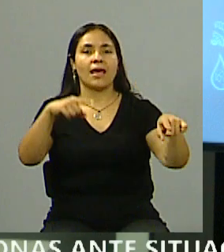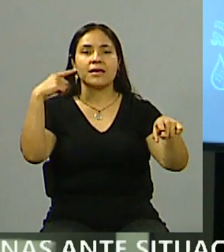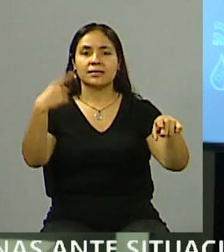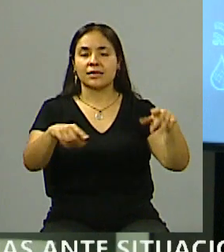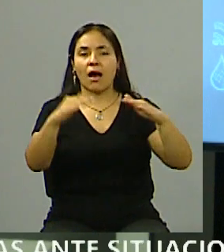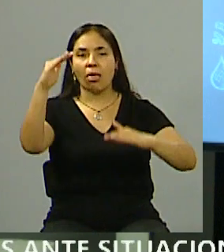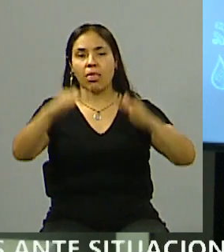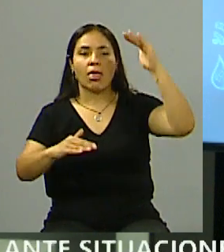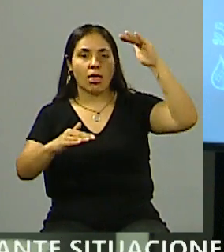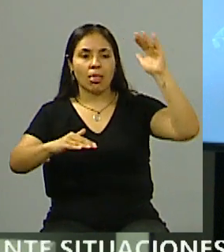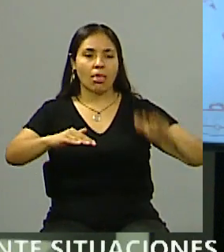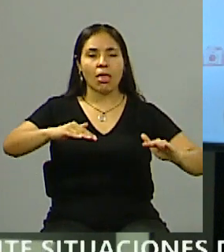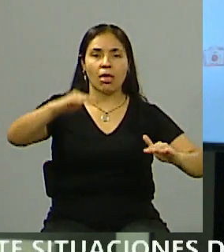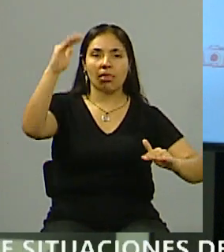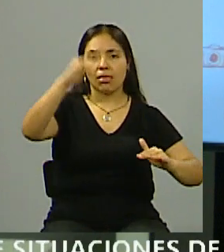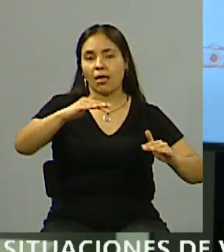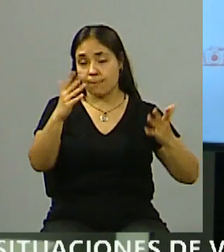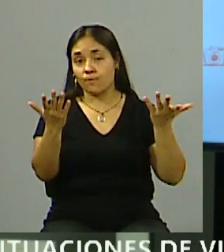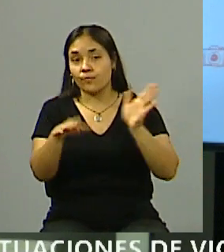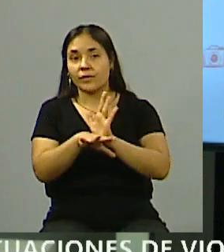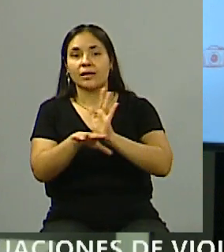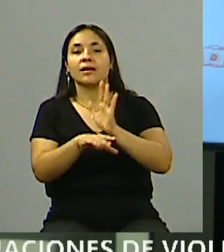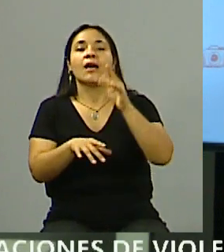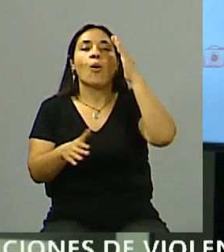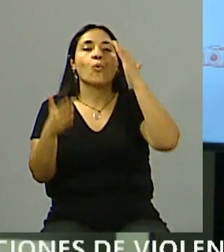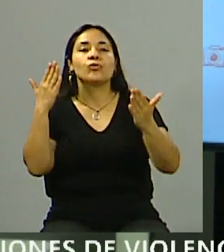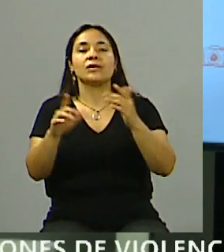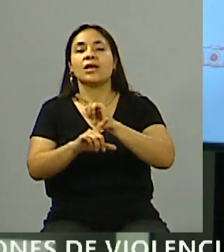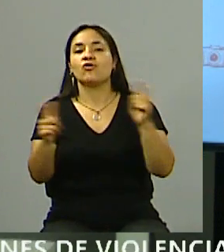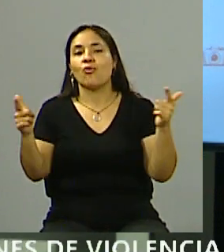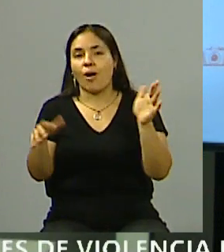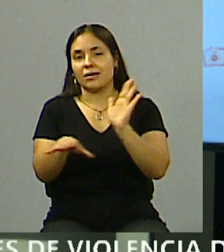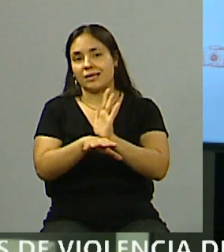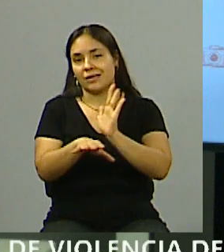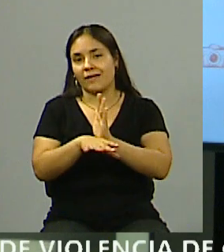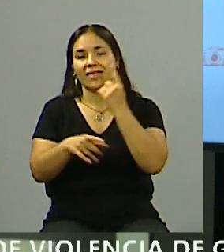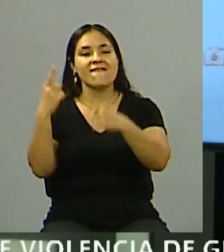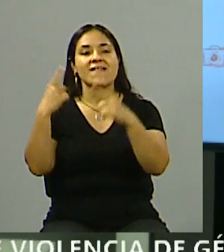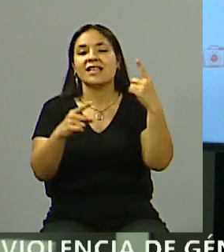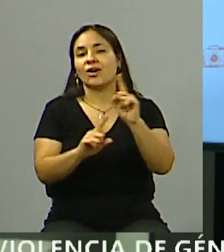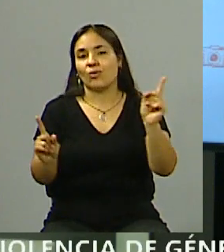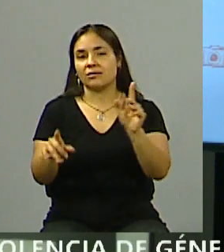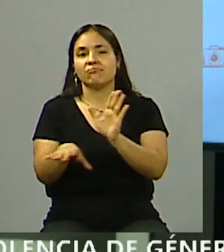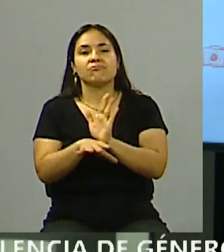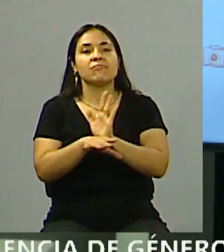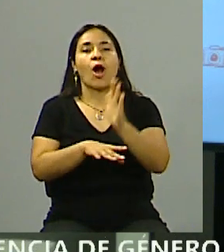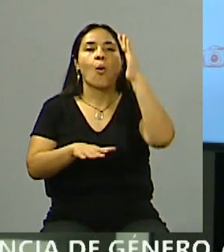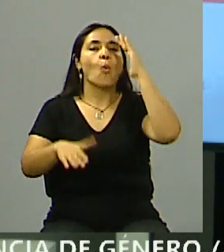que decimos no son diferencias, sino que son injusticias. Entonces, bueno, desde esa